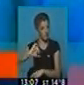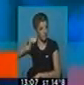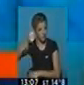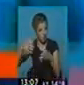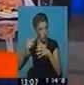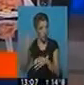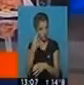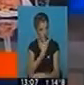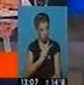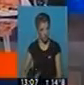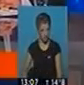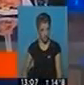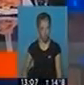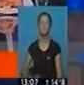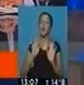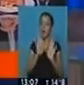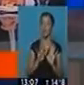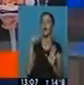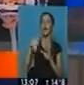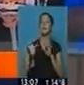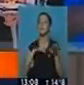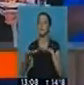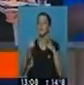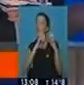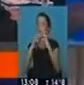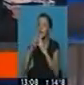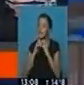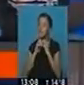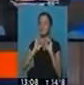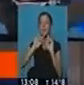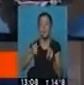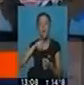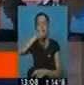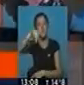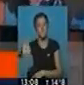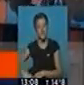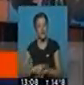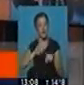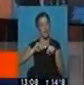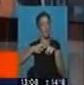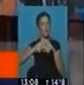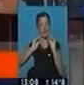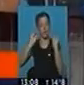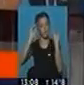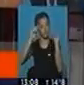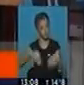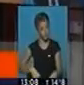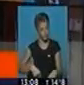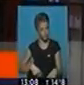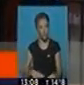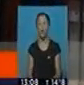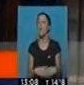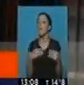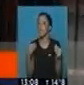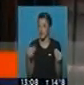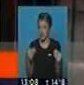destacando en Venezuela, que es que semejante nivel de crisis también tiene un efecto despolitizador sobre la sociedad, porque hace que la gente esté